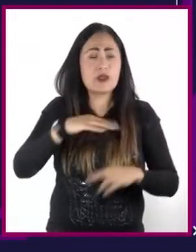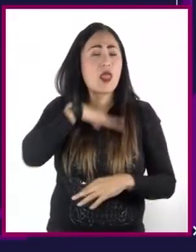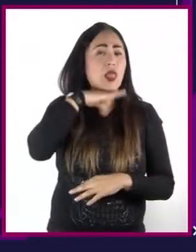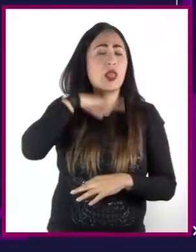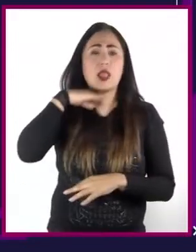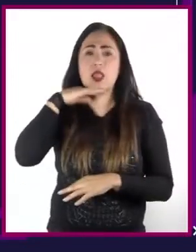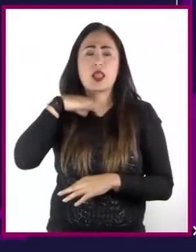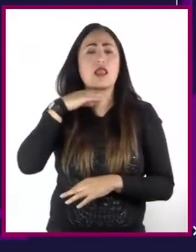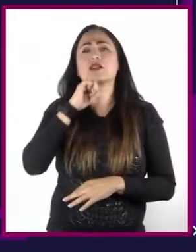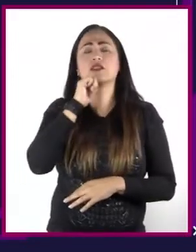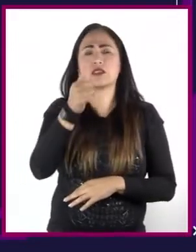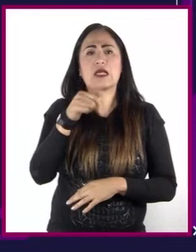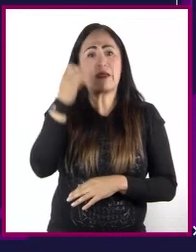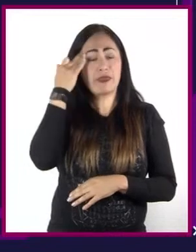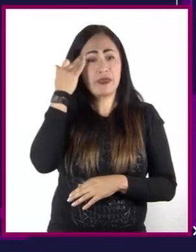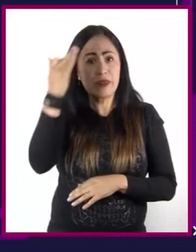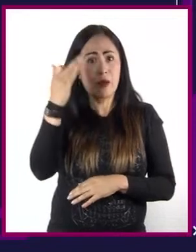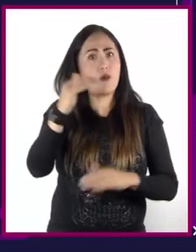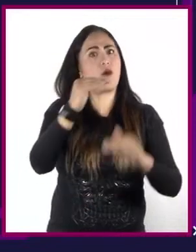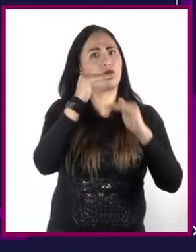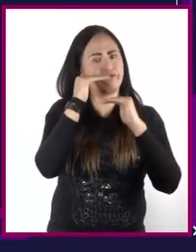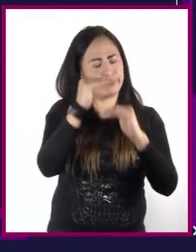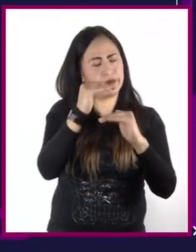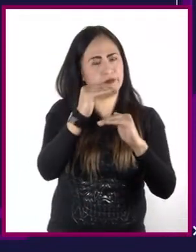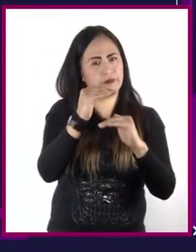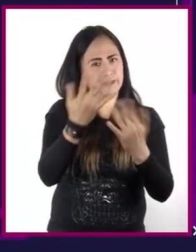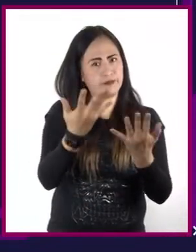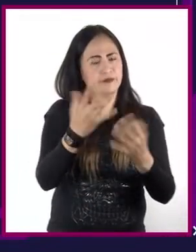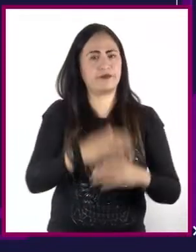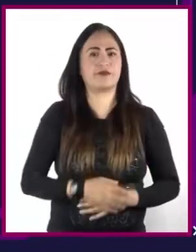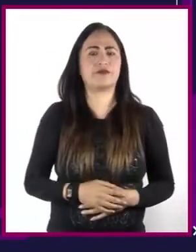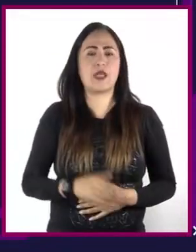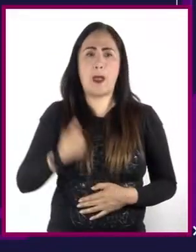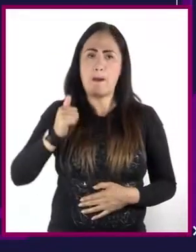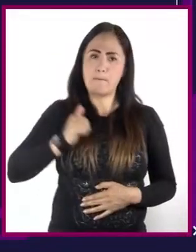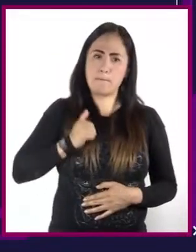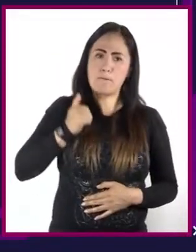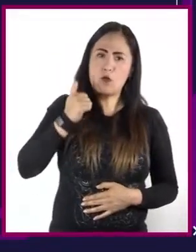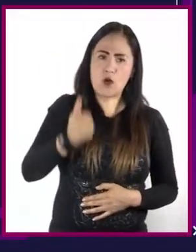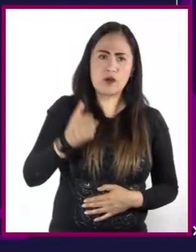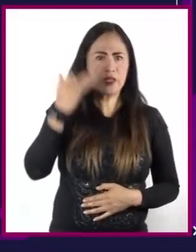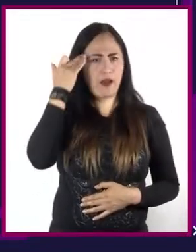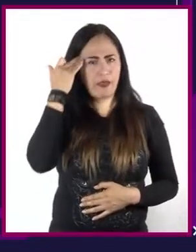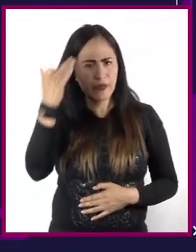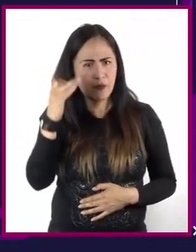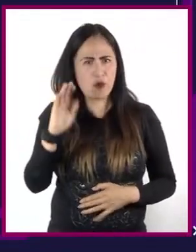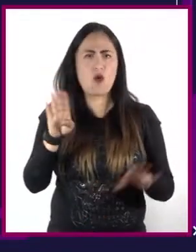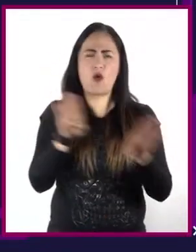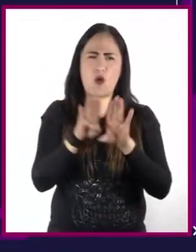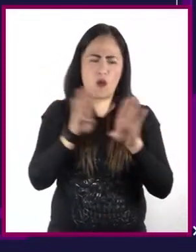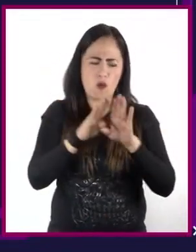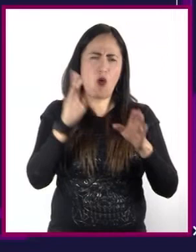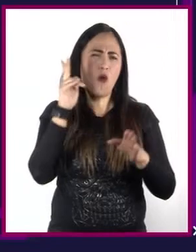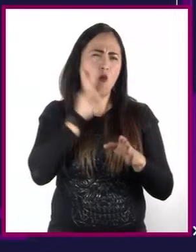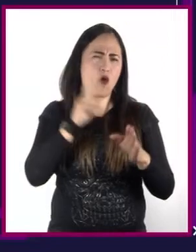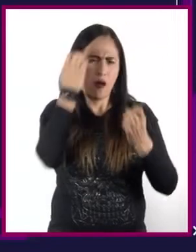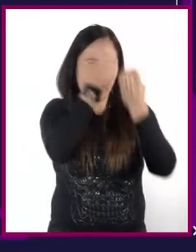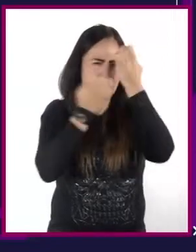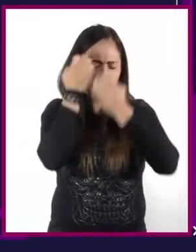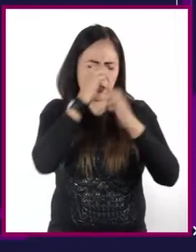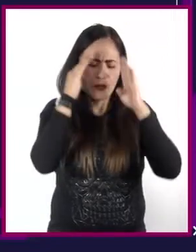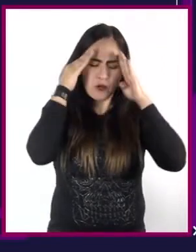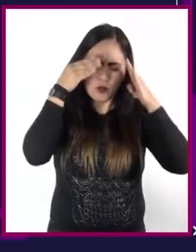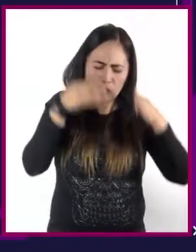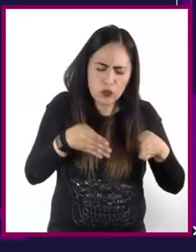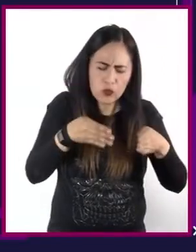la realización de la misma es limitado. Hay que aprovechar ese tiempo enfocándose en la prueba.